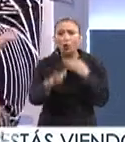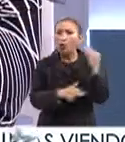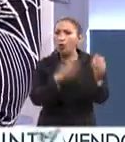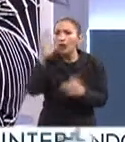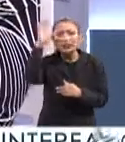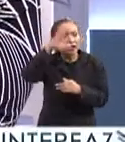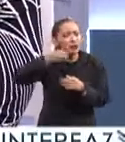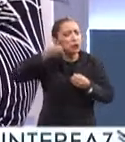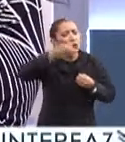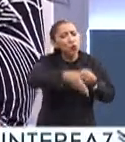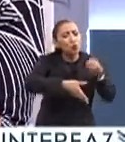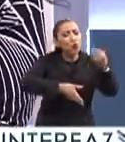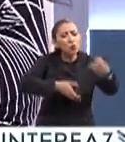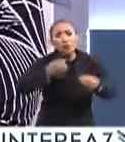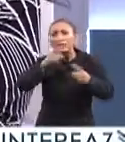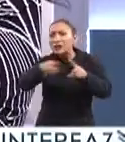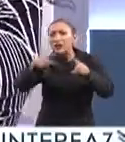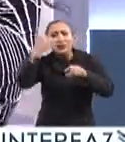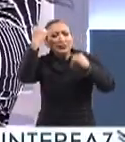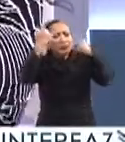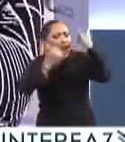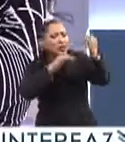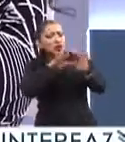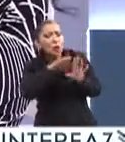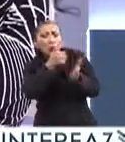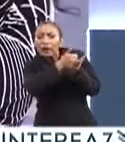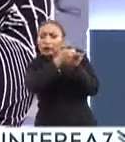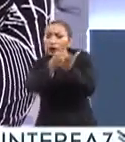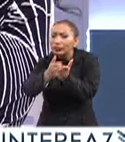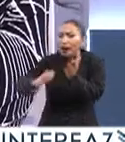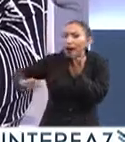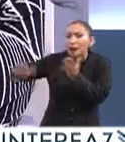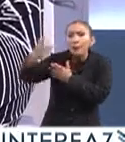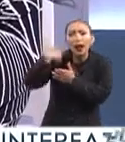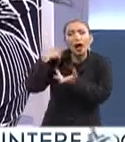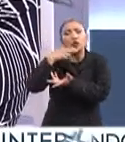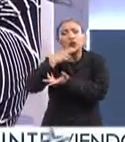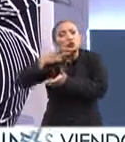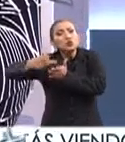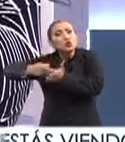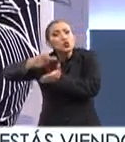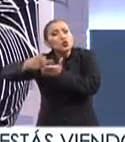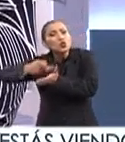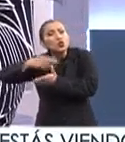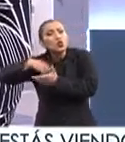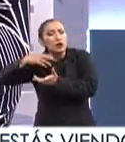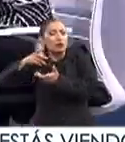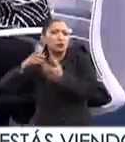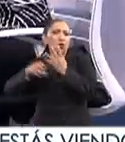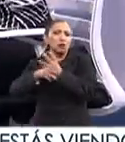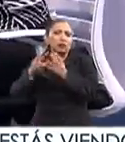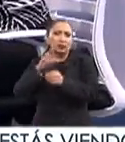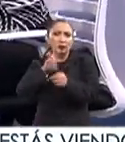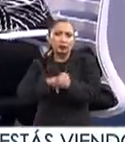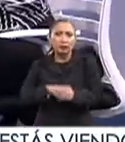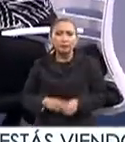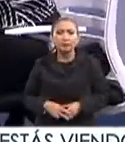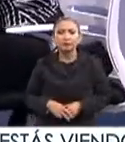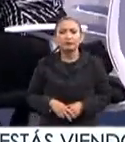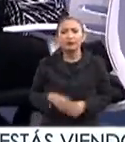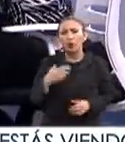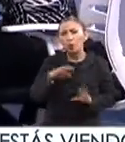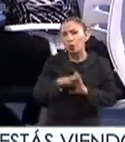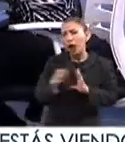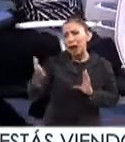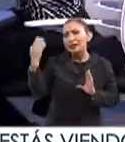ciencias aportan muchísimas expectativas de cómo contribuir a la sustentabilidad. Claro, claro. Bióloga, y es que parece que hubo una